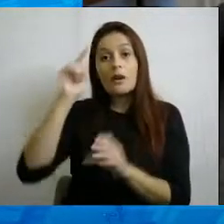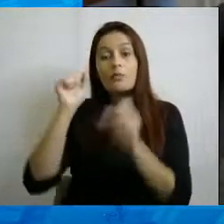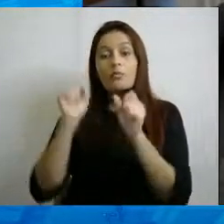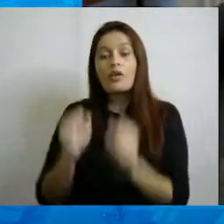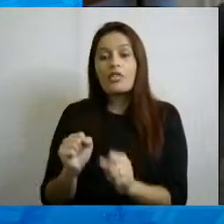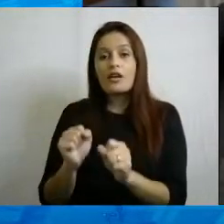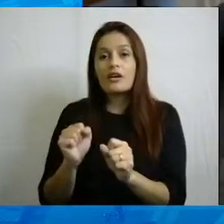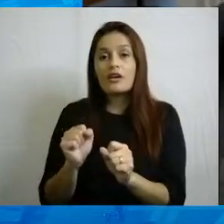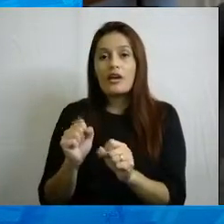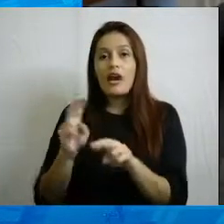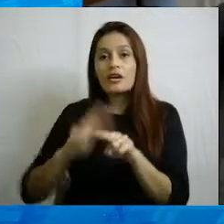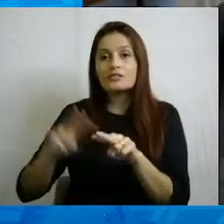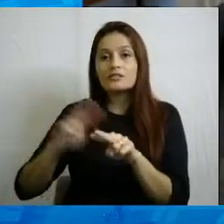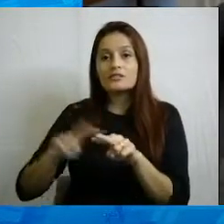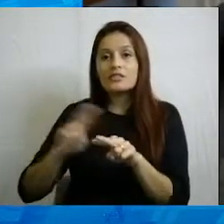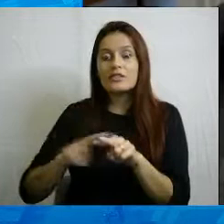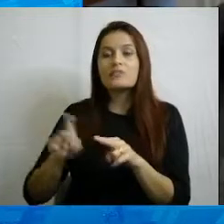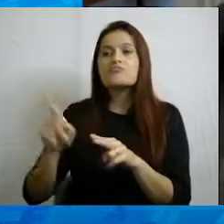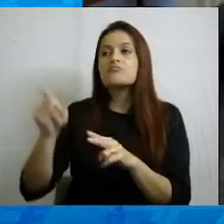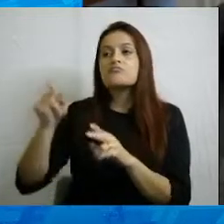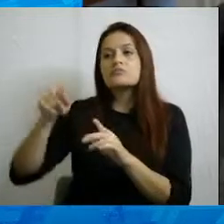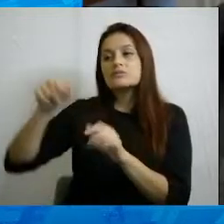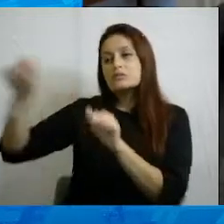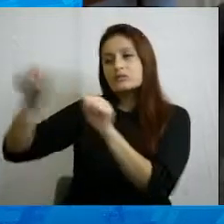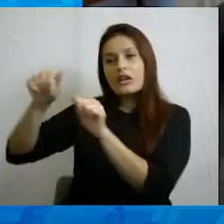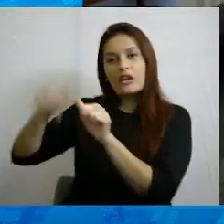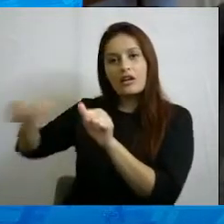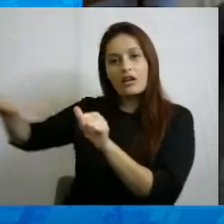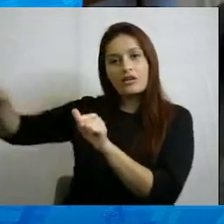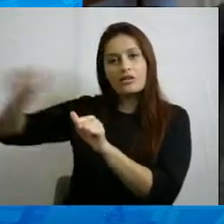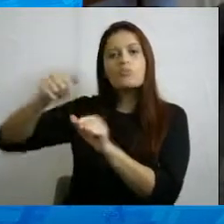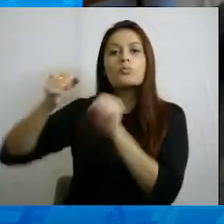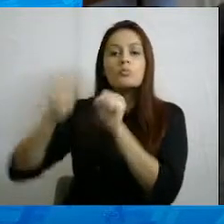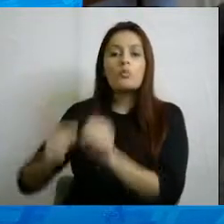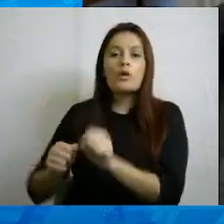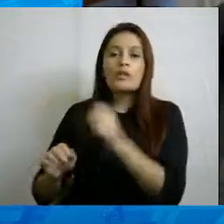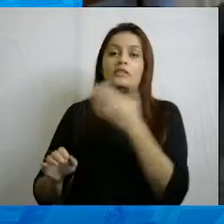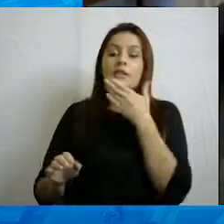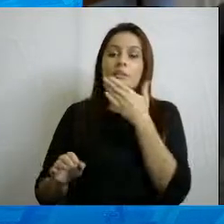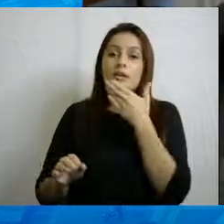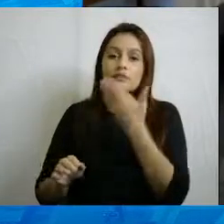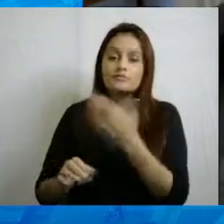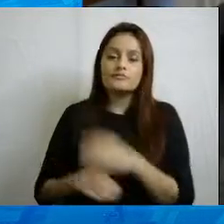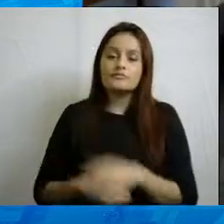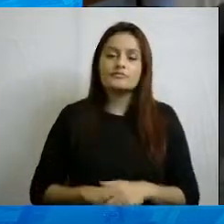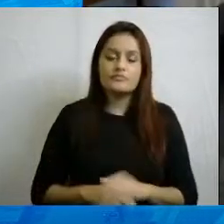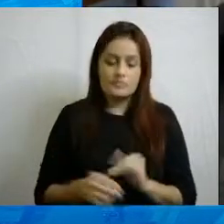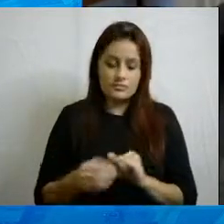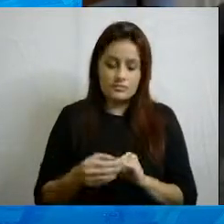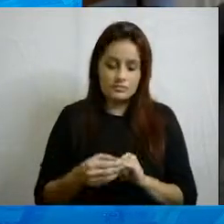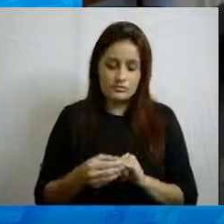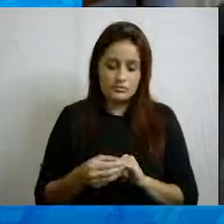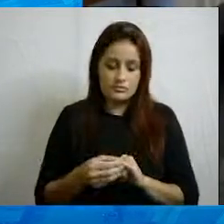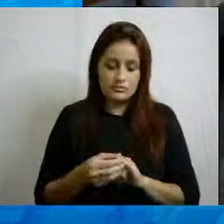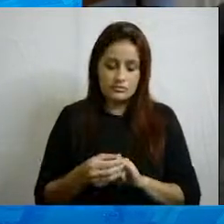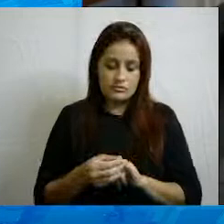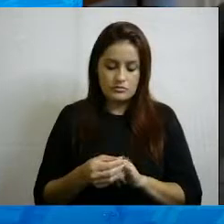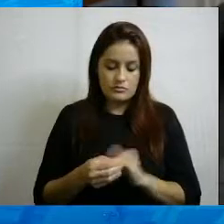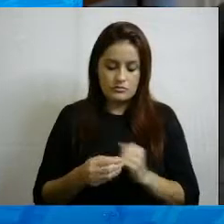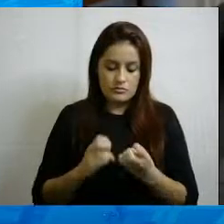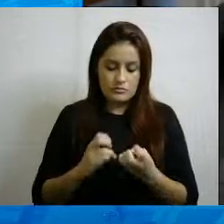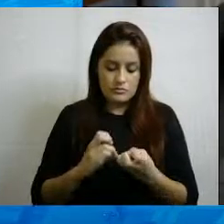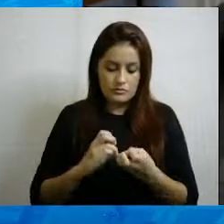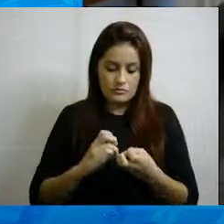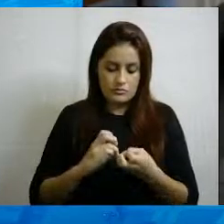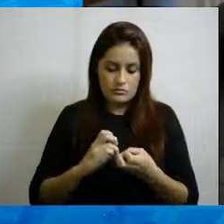habita en Pomaire, el tránsito Chinigüe sobre todo, para que puedan también contar con ese espacio. Así que yo